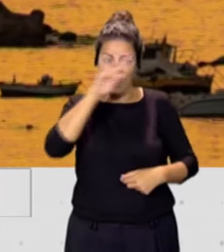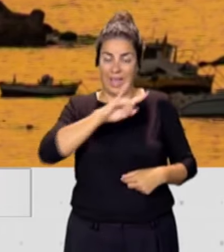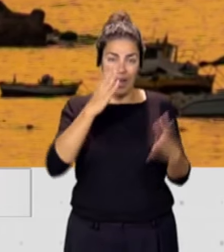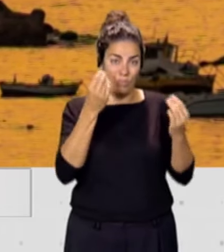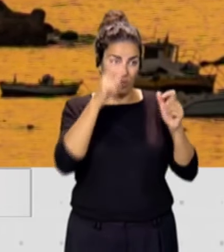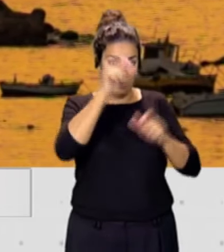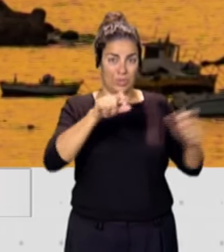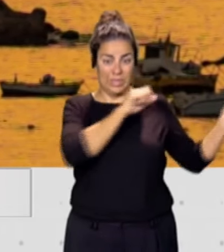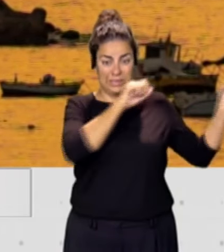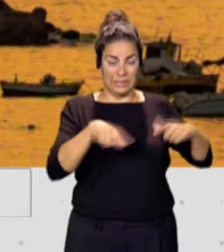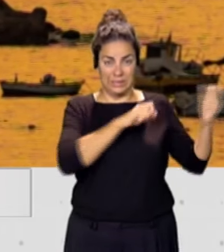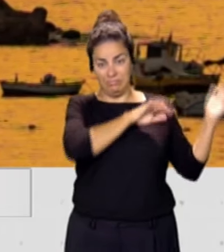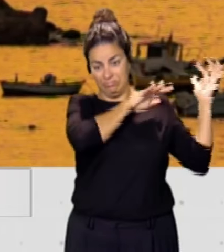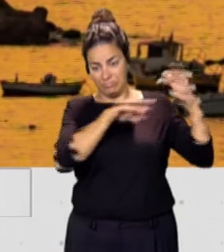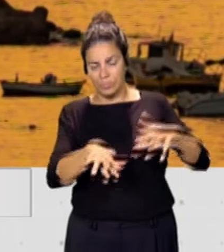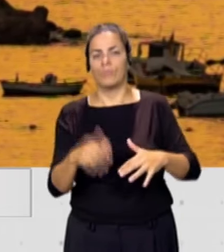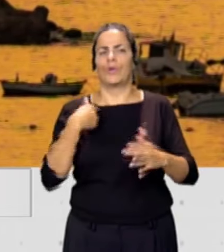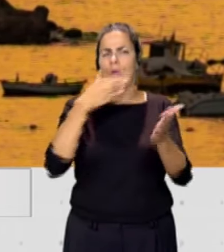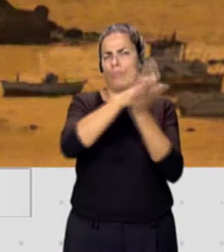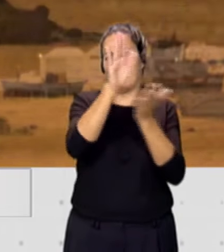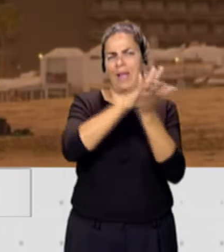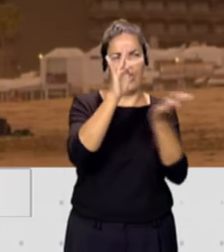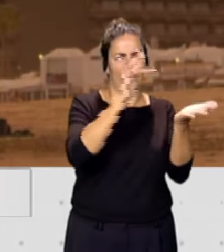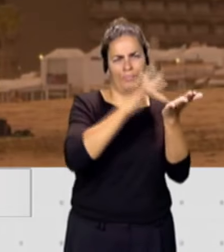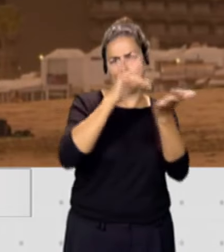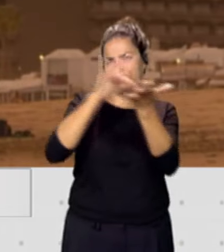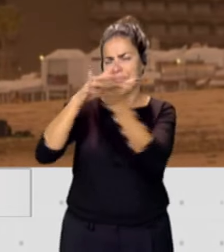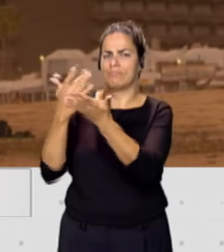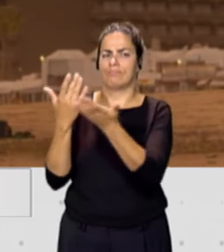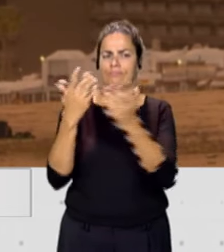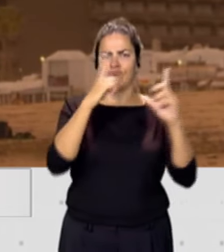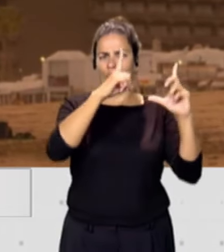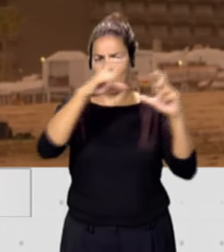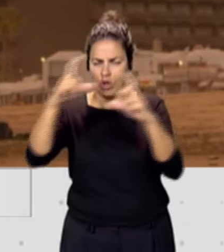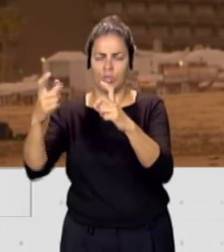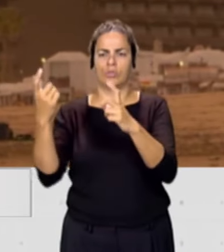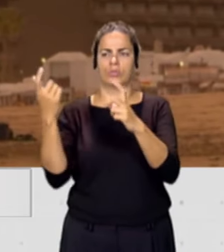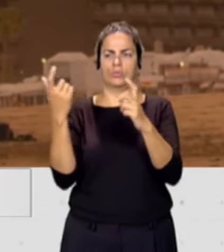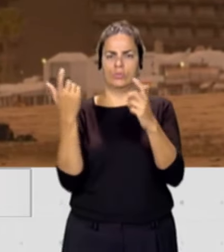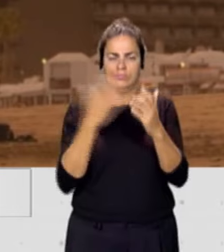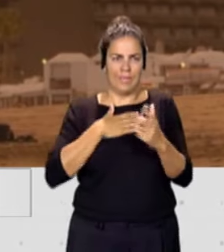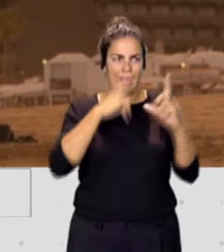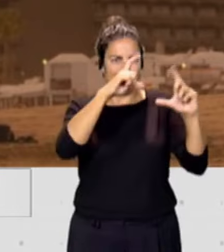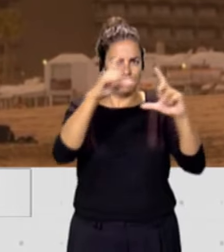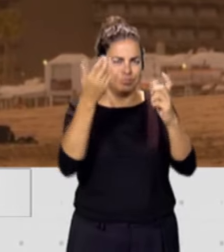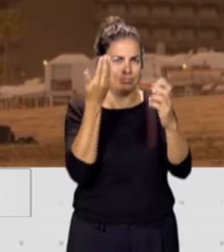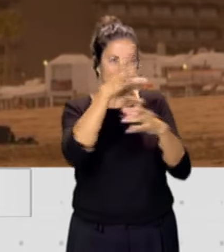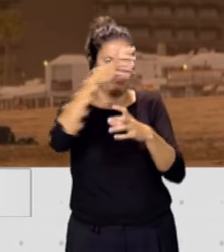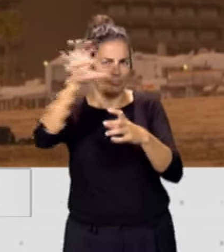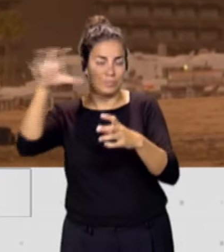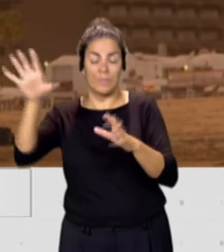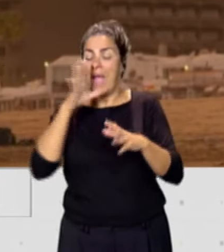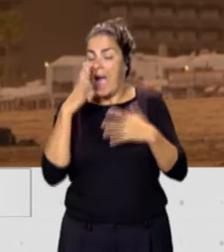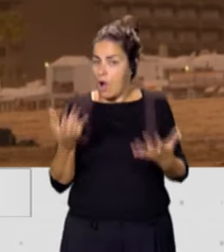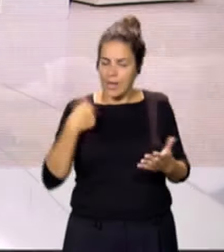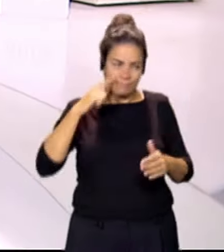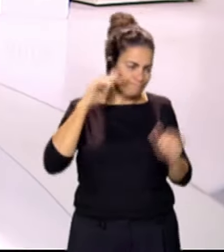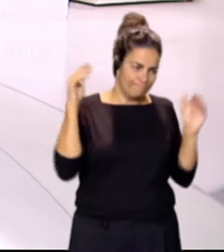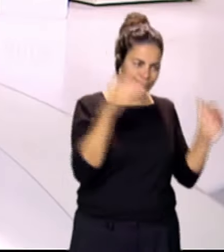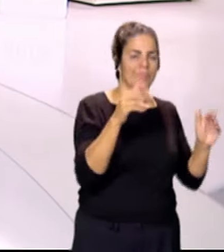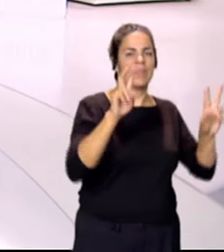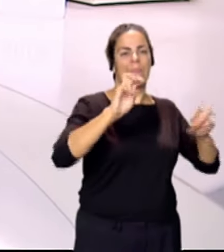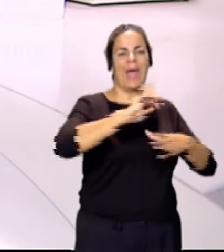Pues he publicado en The Guardian y en reuter y en otros medios cubriendo Pero bueno ahora mismo medicación es la en la crisis climática y ahora